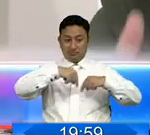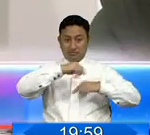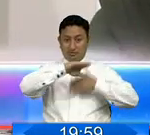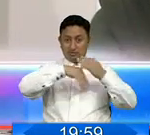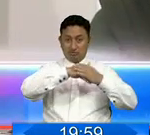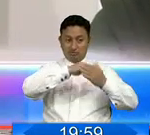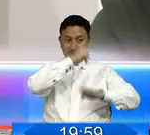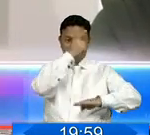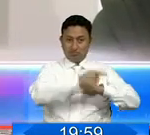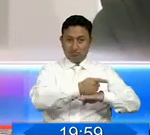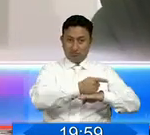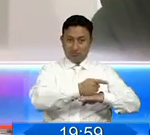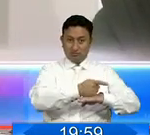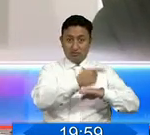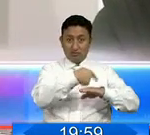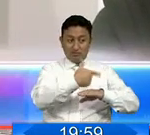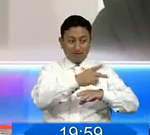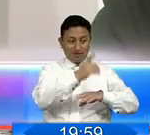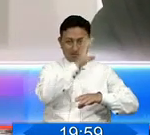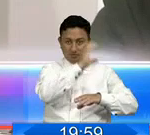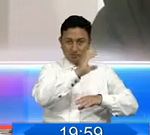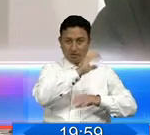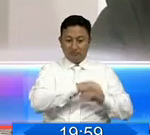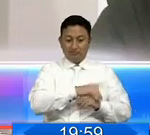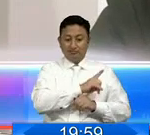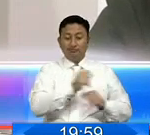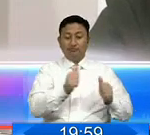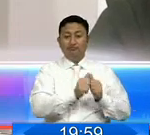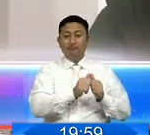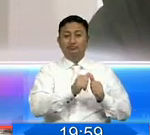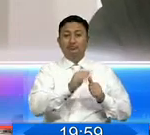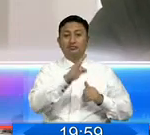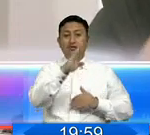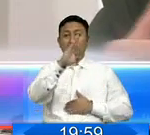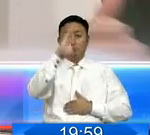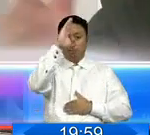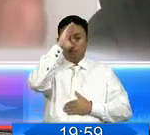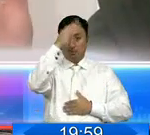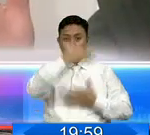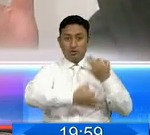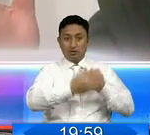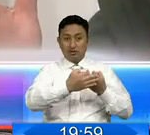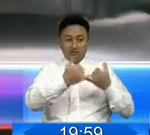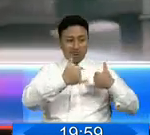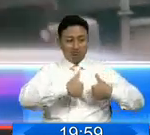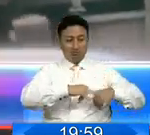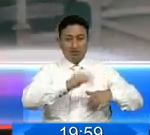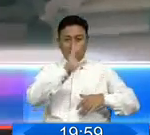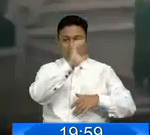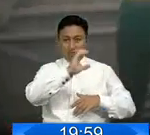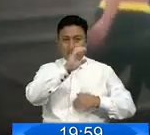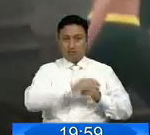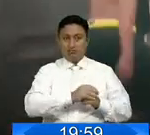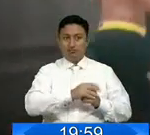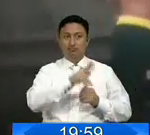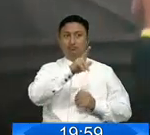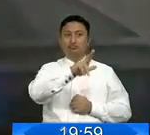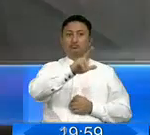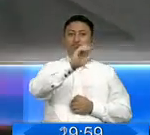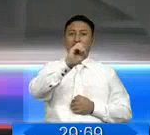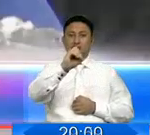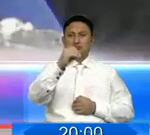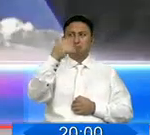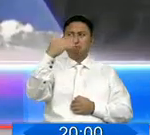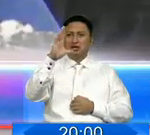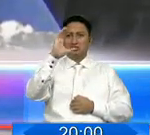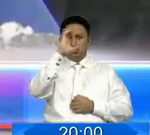donde nosotros tenemos las competencias, conjuntamente con los jefes de la Policía Judicial, continuarán con este operativo. Faltan más de 300 por ser